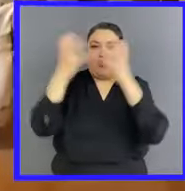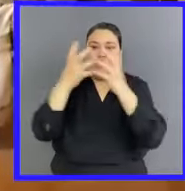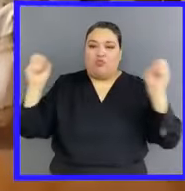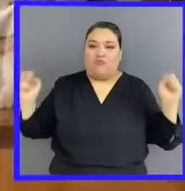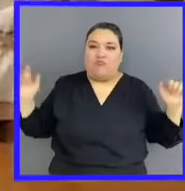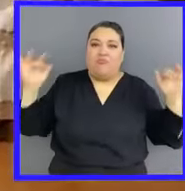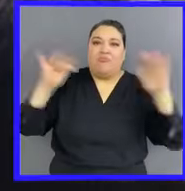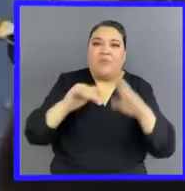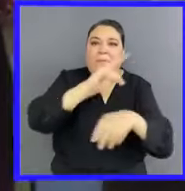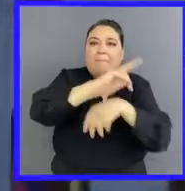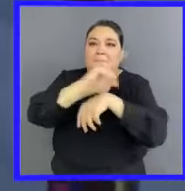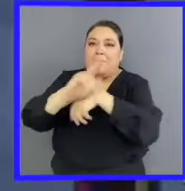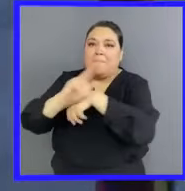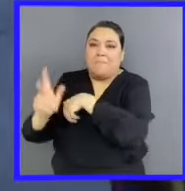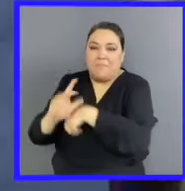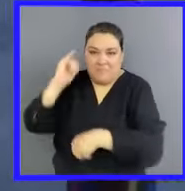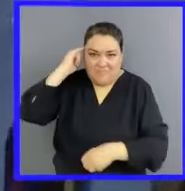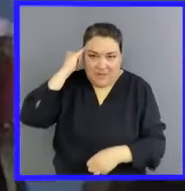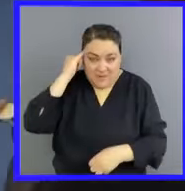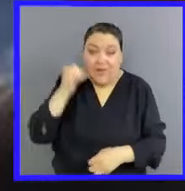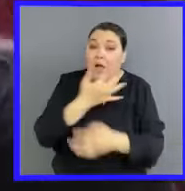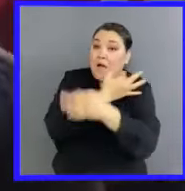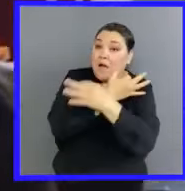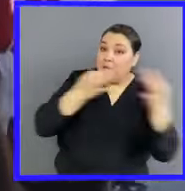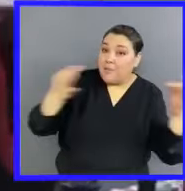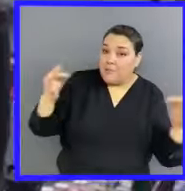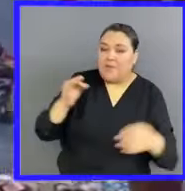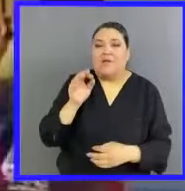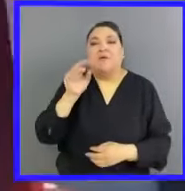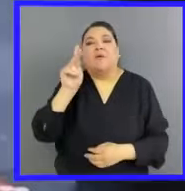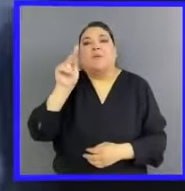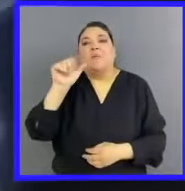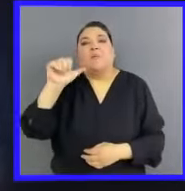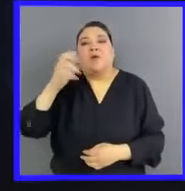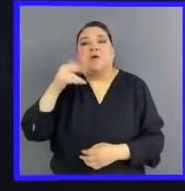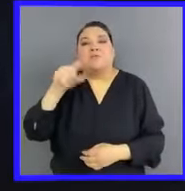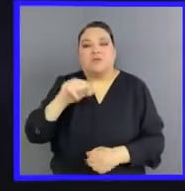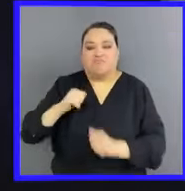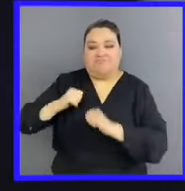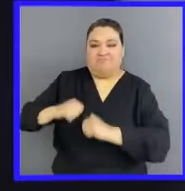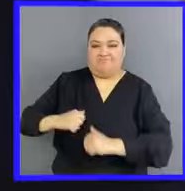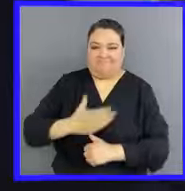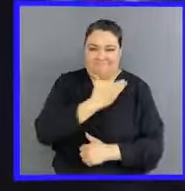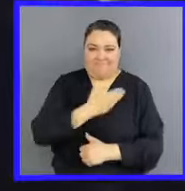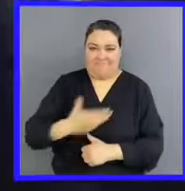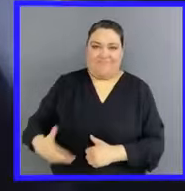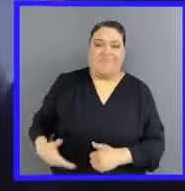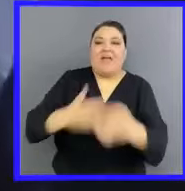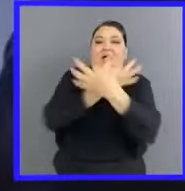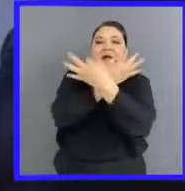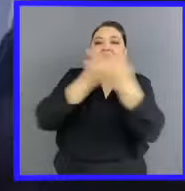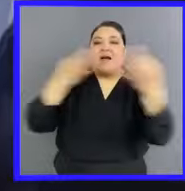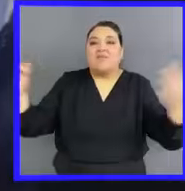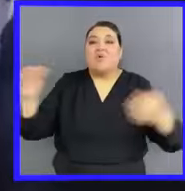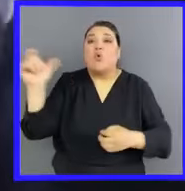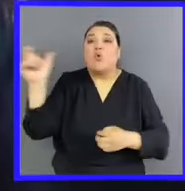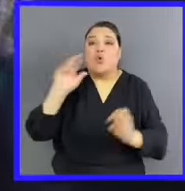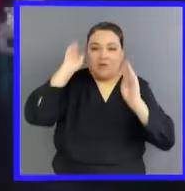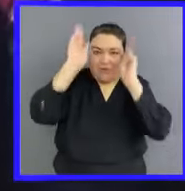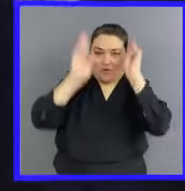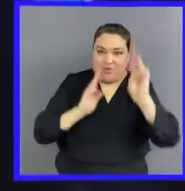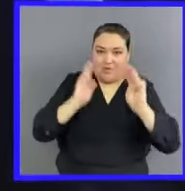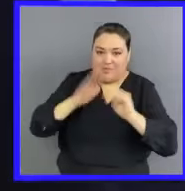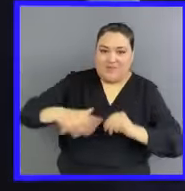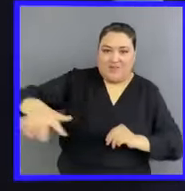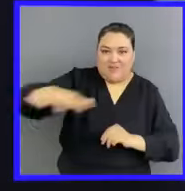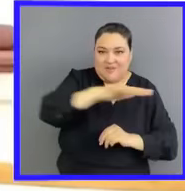Mario Ayala Pacheco, presidente mundial de dicha organización. Tal anuncio se realizó en el Museo Regional de los Pueblos de Morelos,